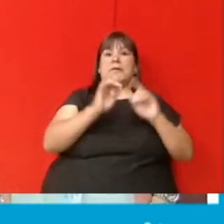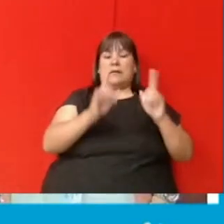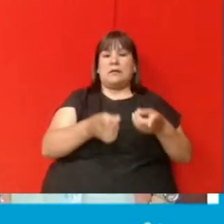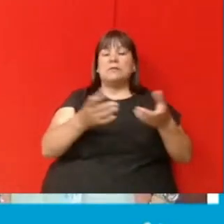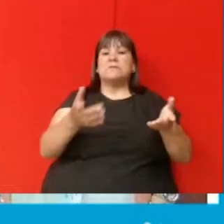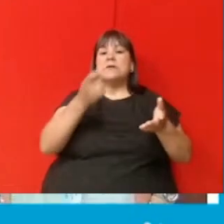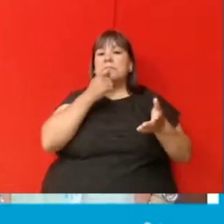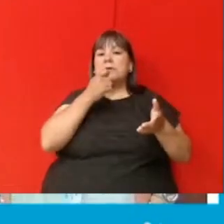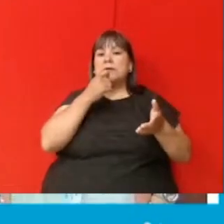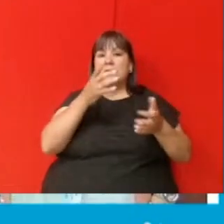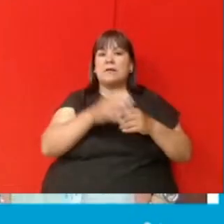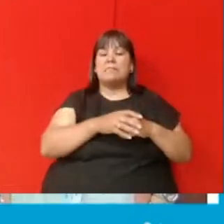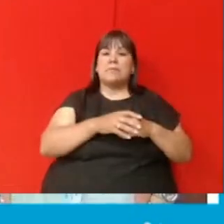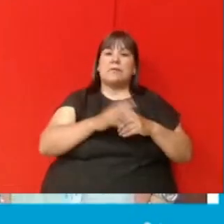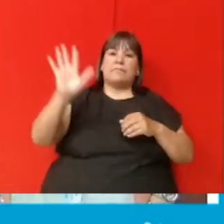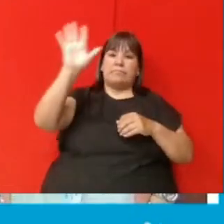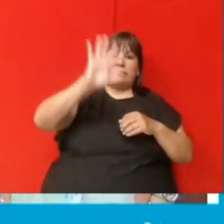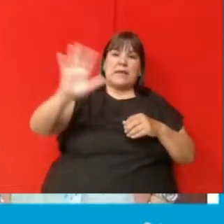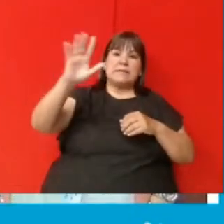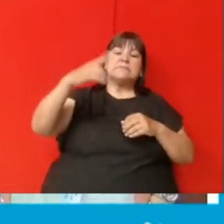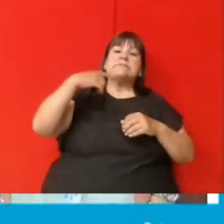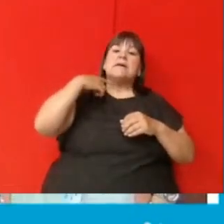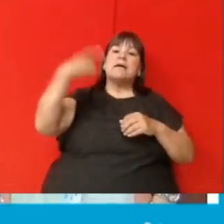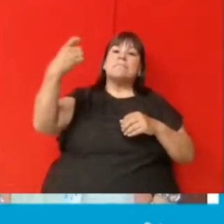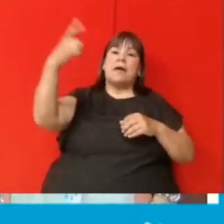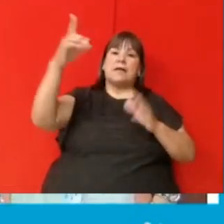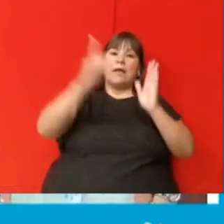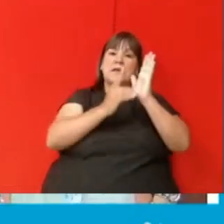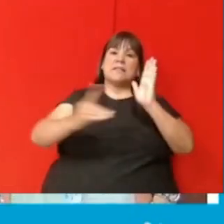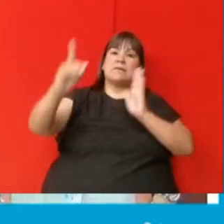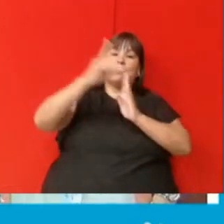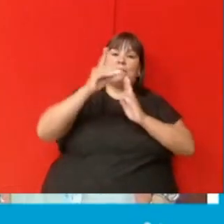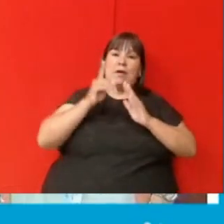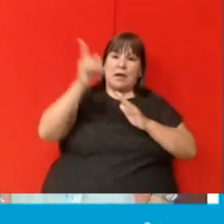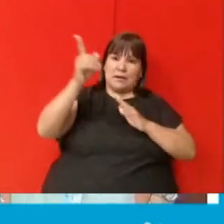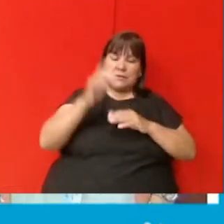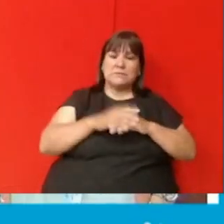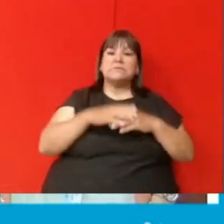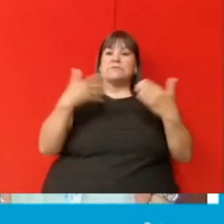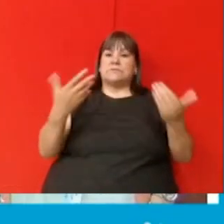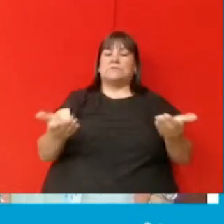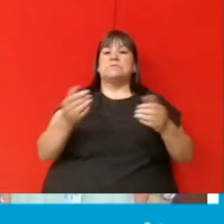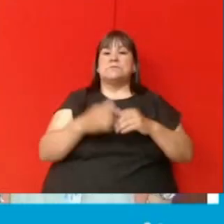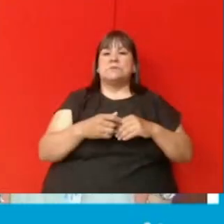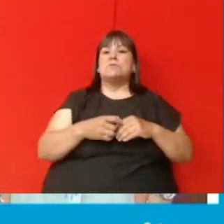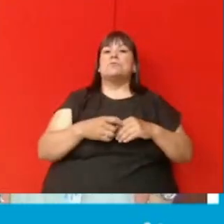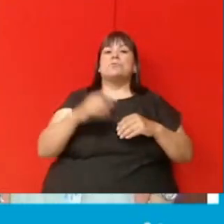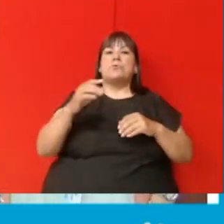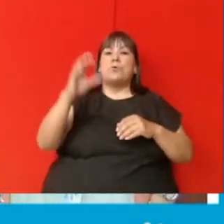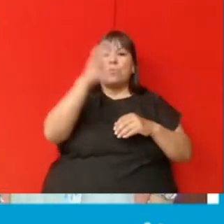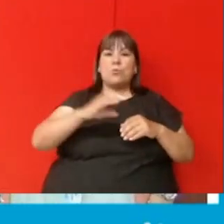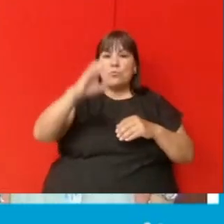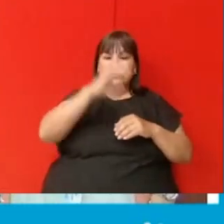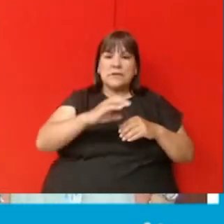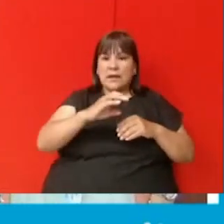presión, diplomada en España y la idea es poder hacer un curso para profesionales sobre úlceras por